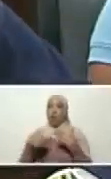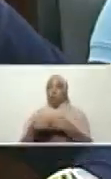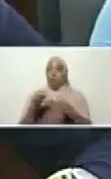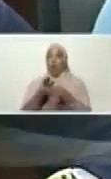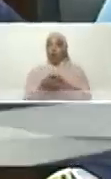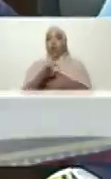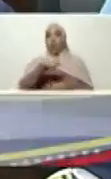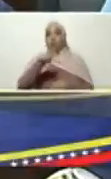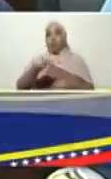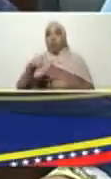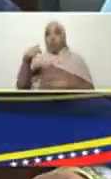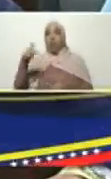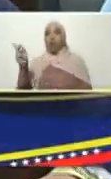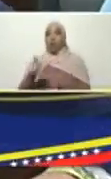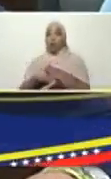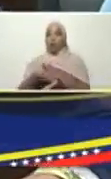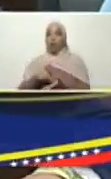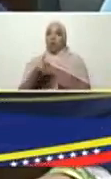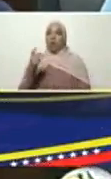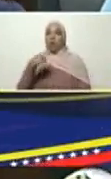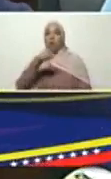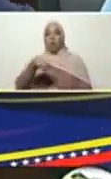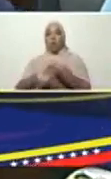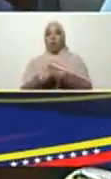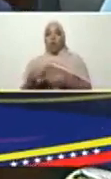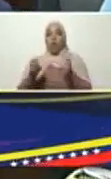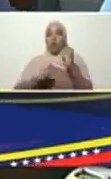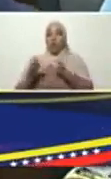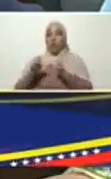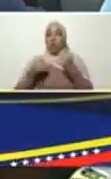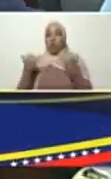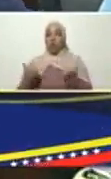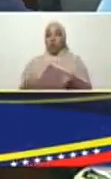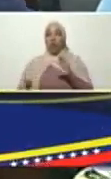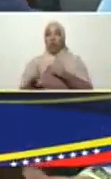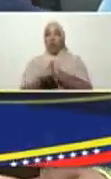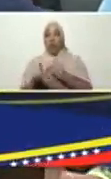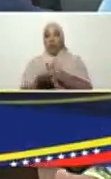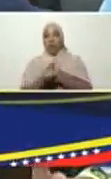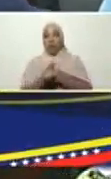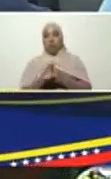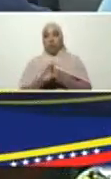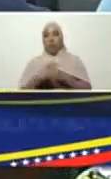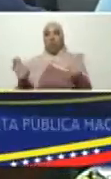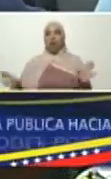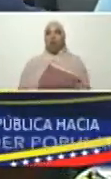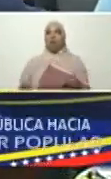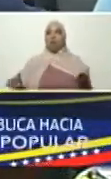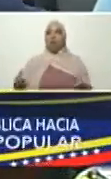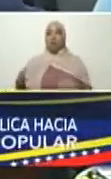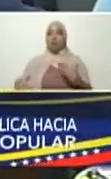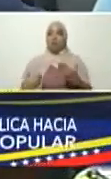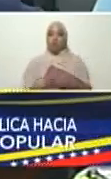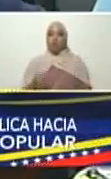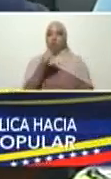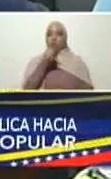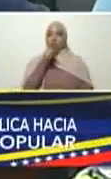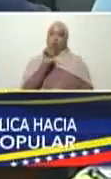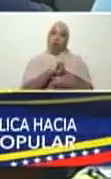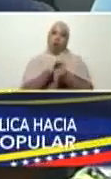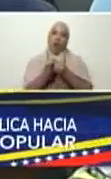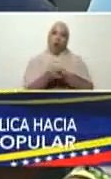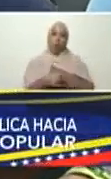mis compañeros que están acá presentes, y una de las cosas que revisábamos es que justamente estas leyes que vamos a impulsar en todo lo que tiene que ver con su transformación,